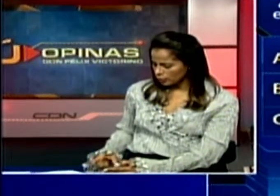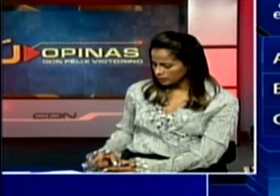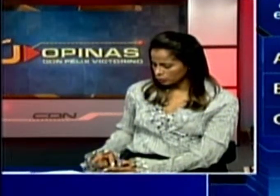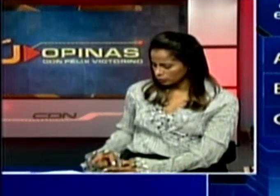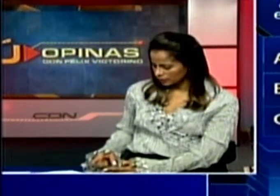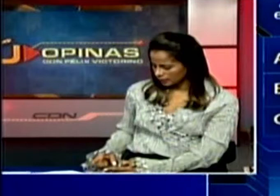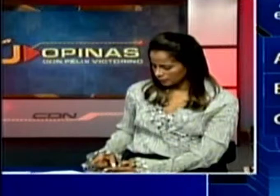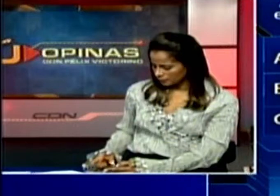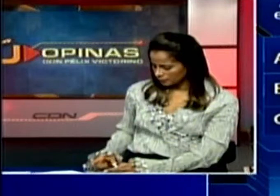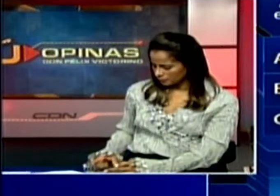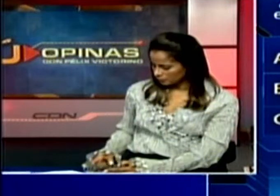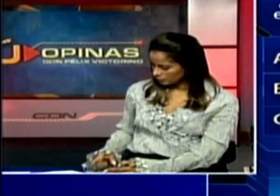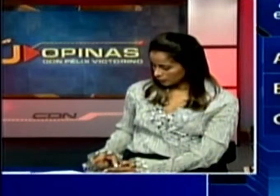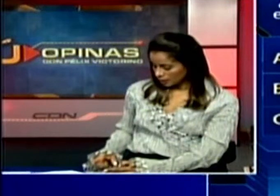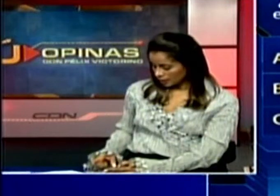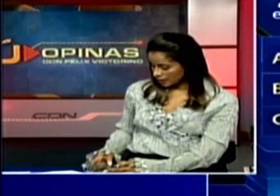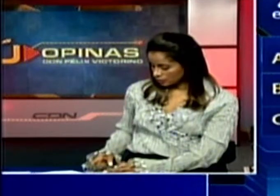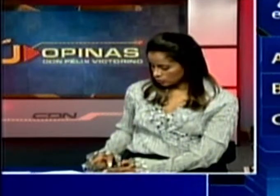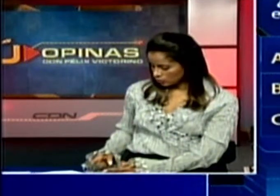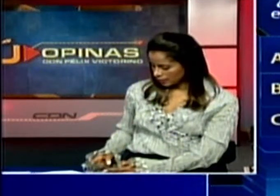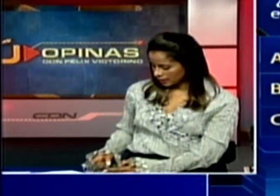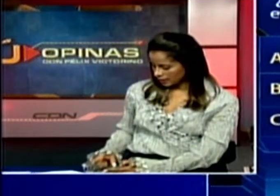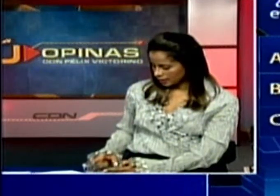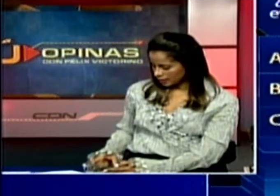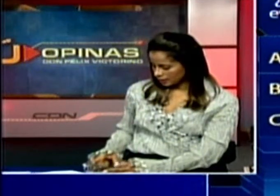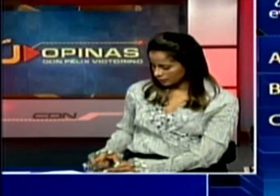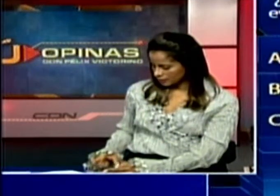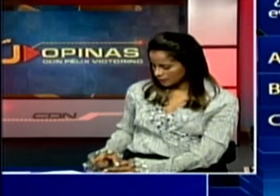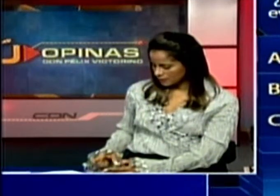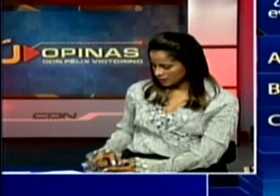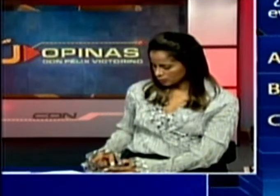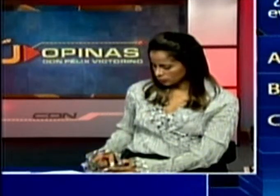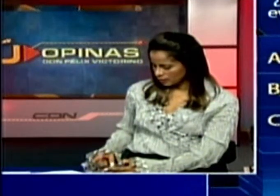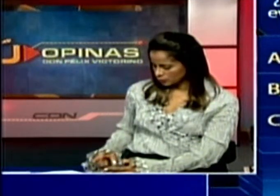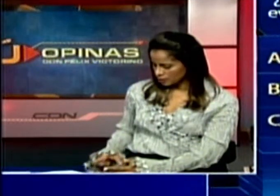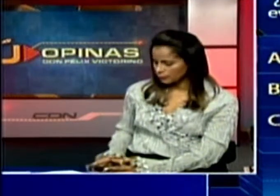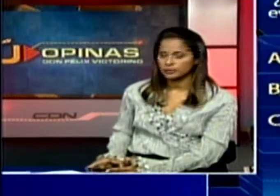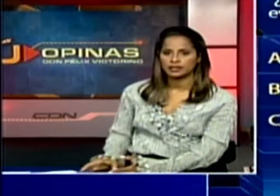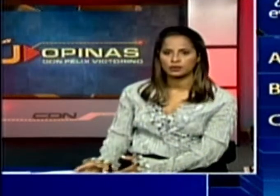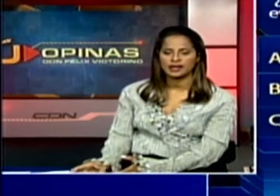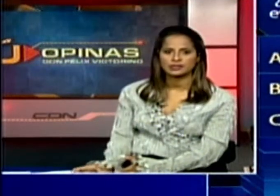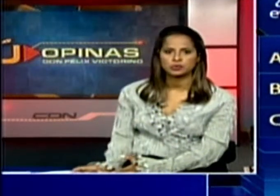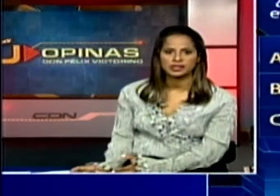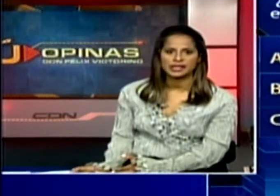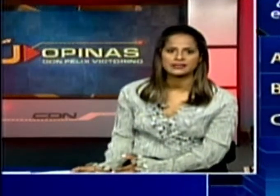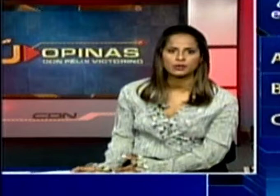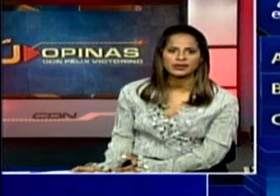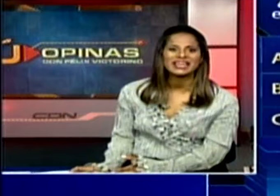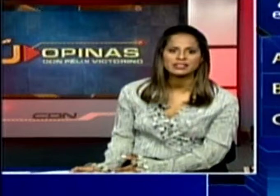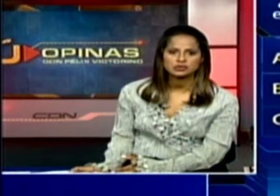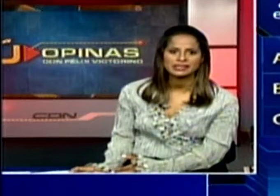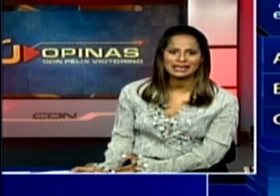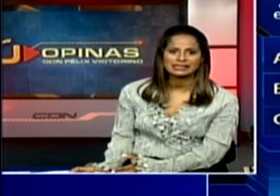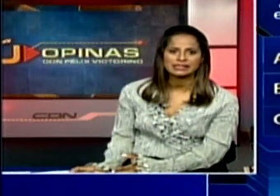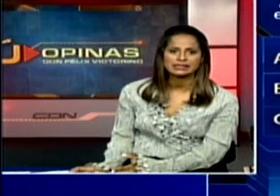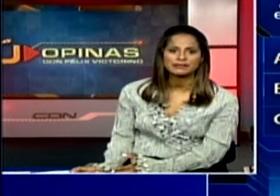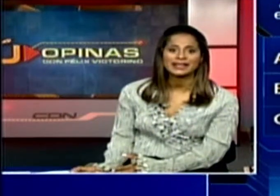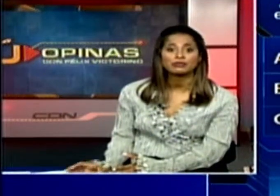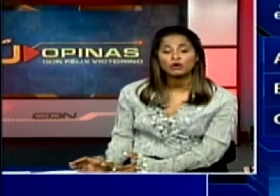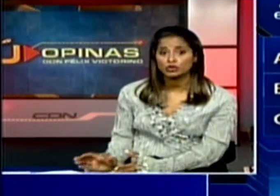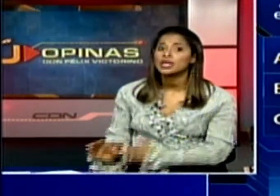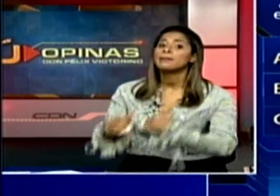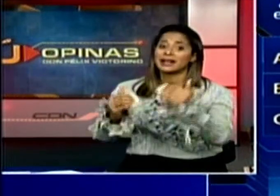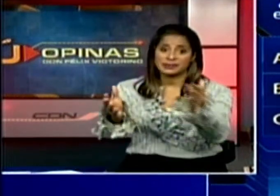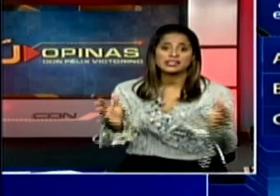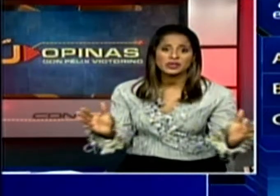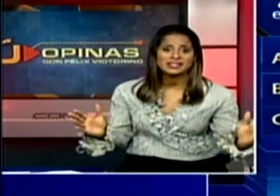Nuevo Horizonte. Sí. Eso de inmediato estamos reportándolo a las autoridades. Recuerden que eso se trata, cosa, de identificar